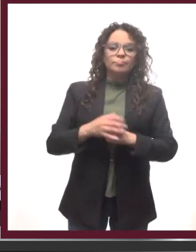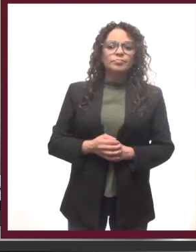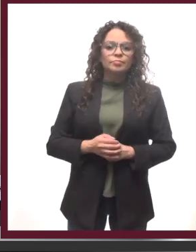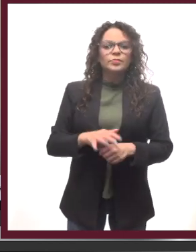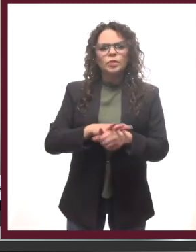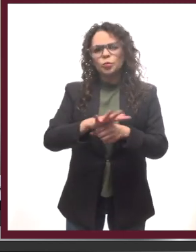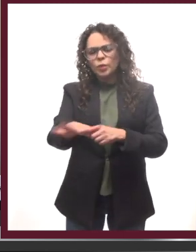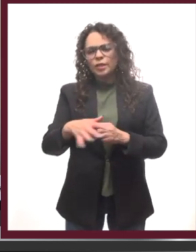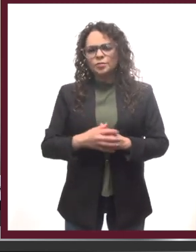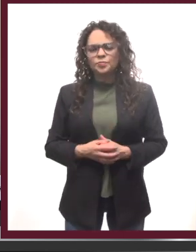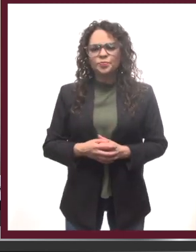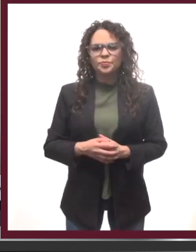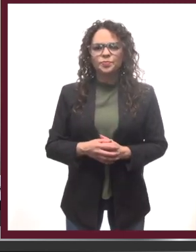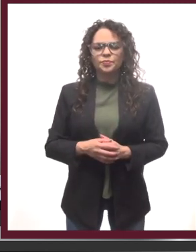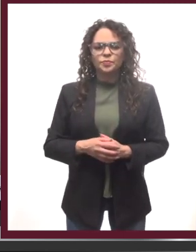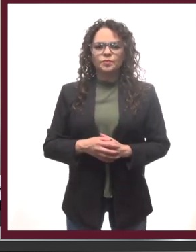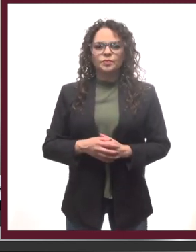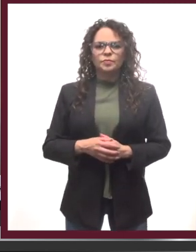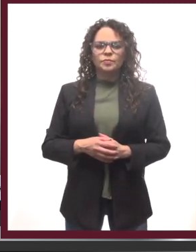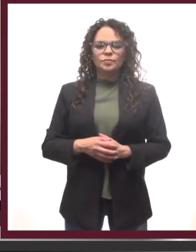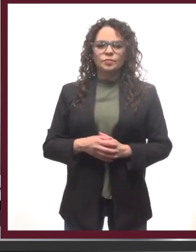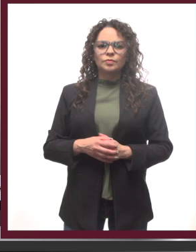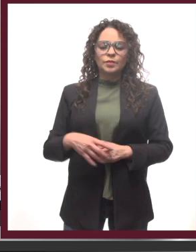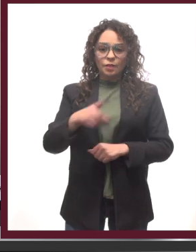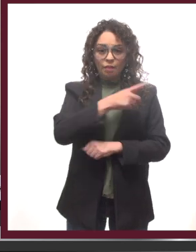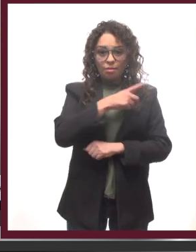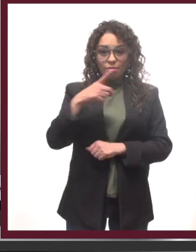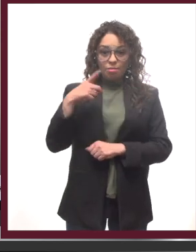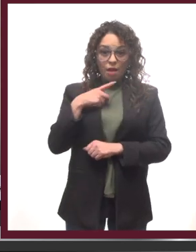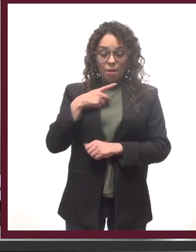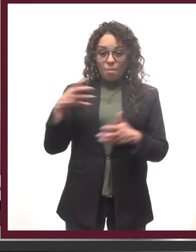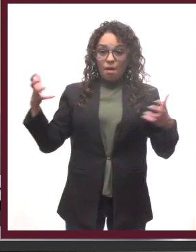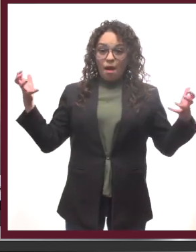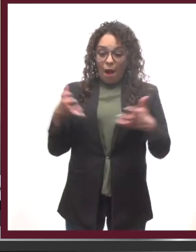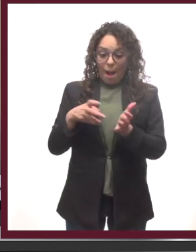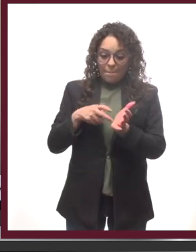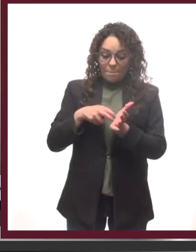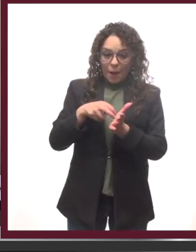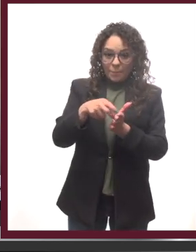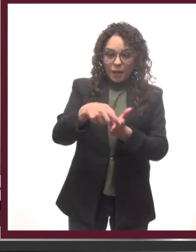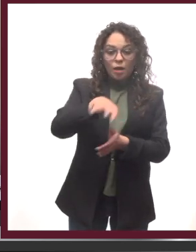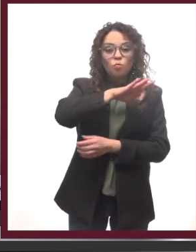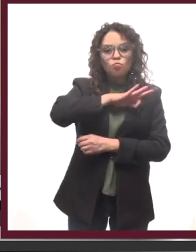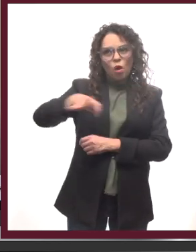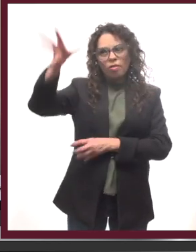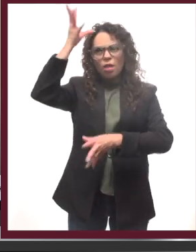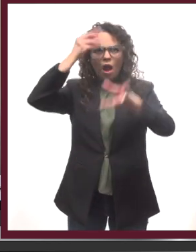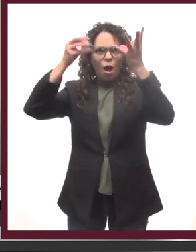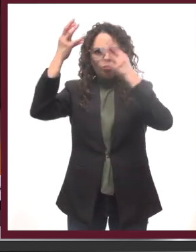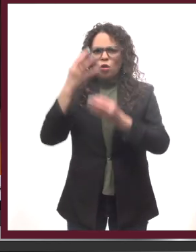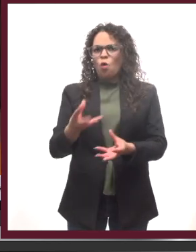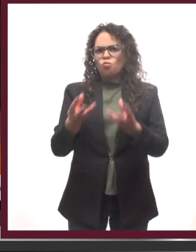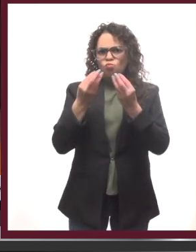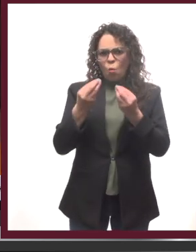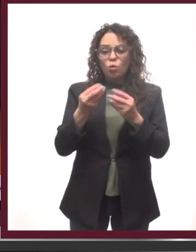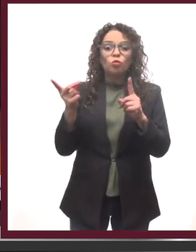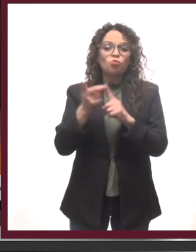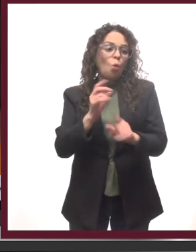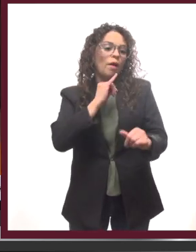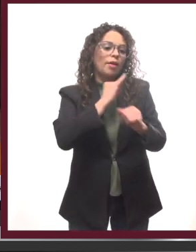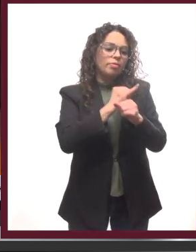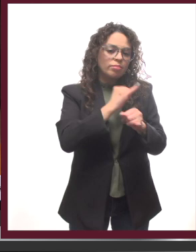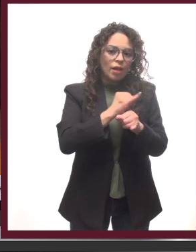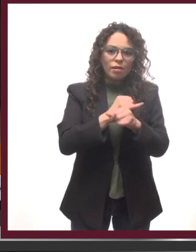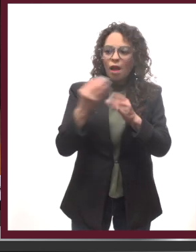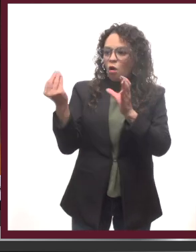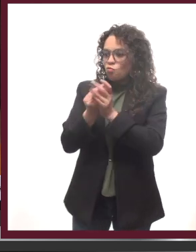que, y mi recomendación es que se pongan manos a la obra. Se puede aprender mucho teóricamente